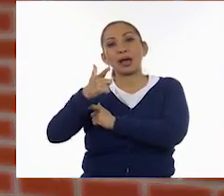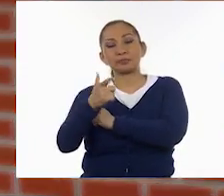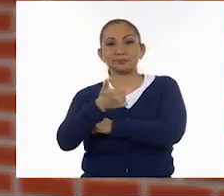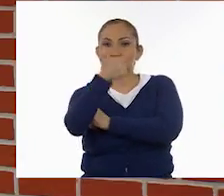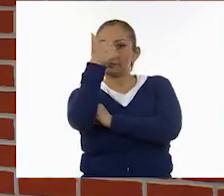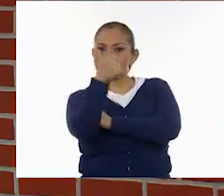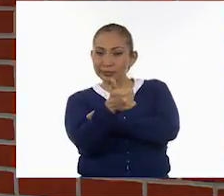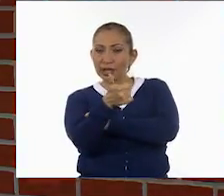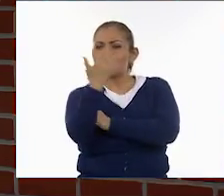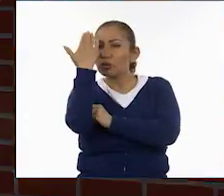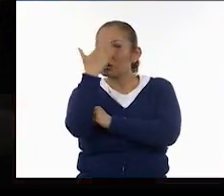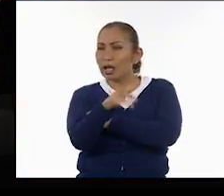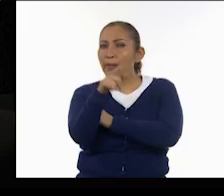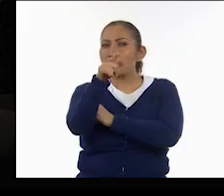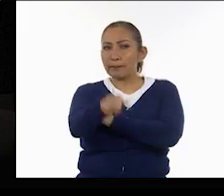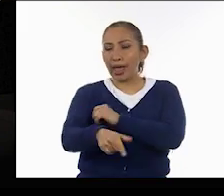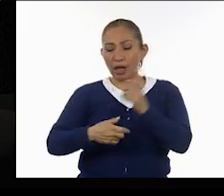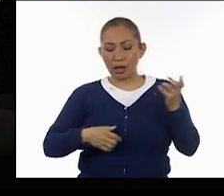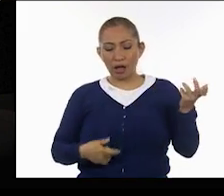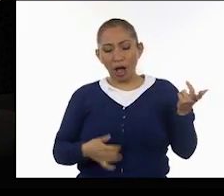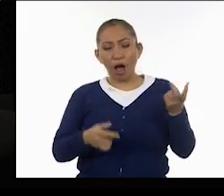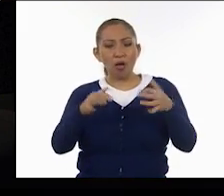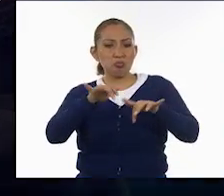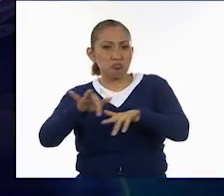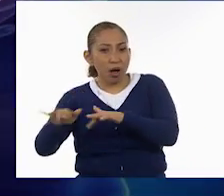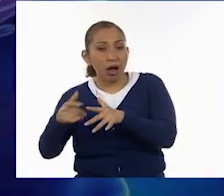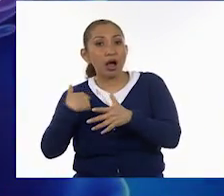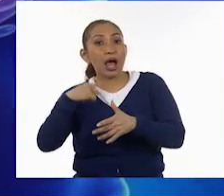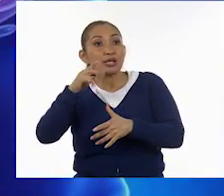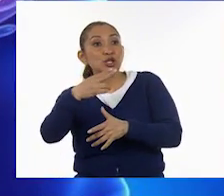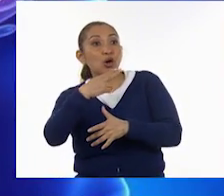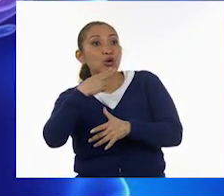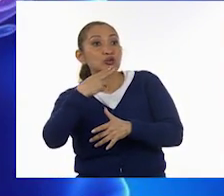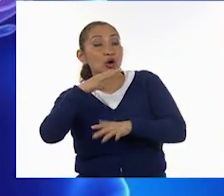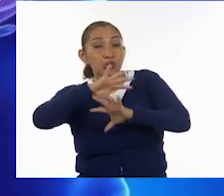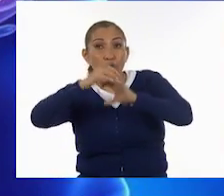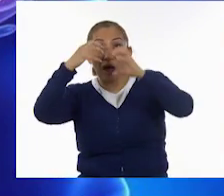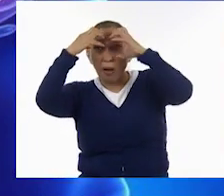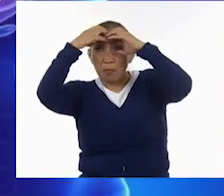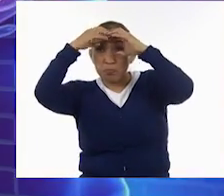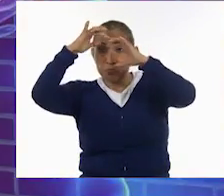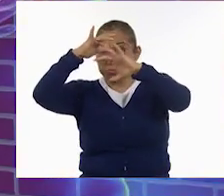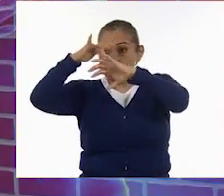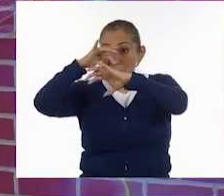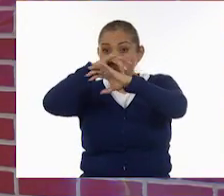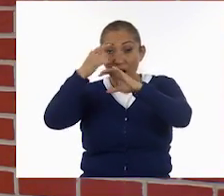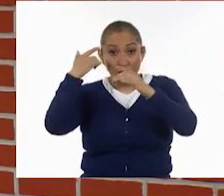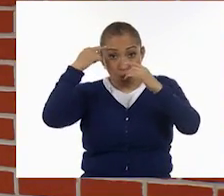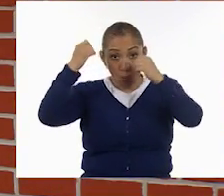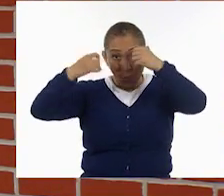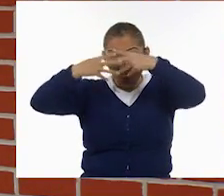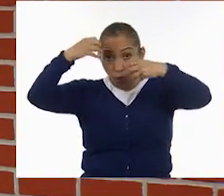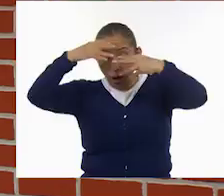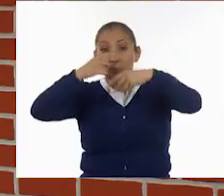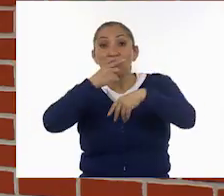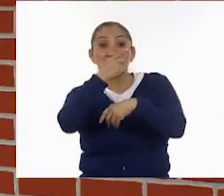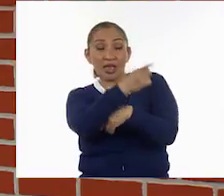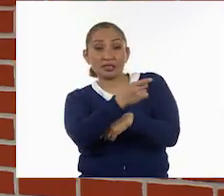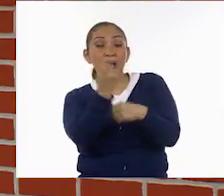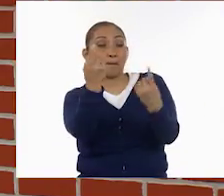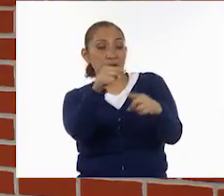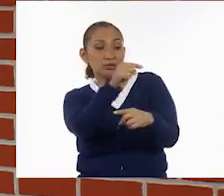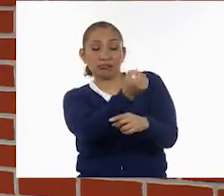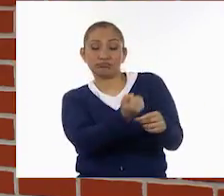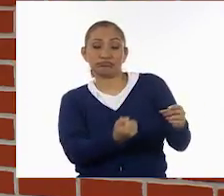6. ¿Sabías que tocar un instrumento musical implica el uso de todas las partes de nuestro cerebro? Por eso dicen que los